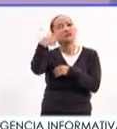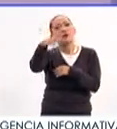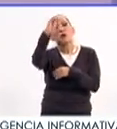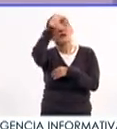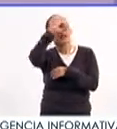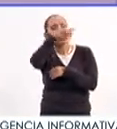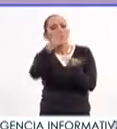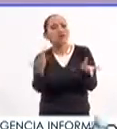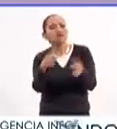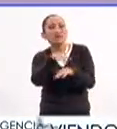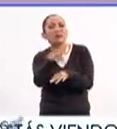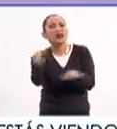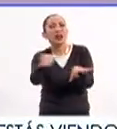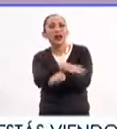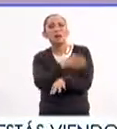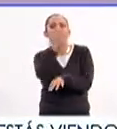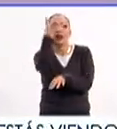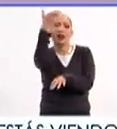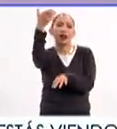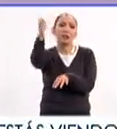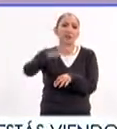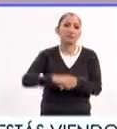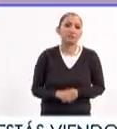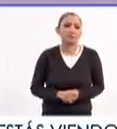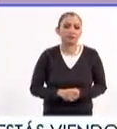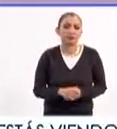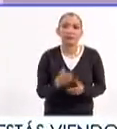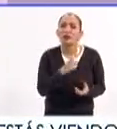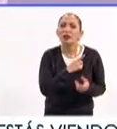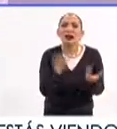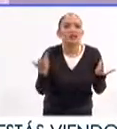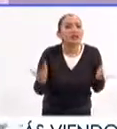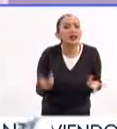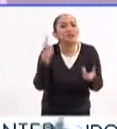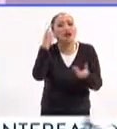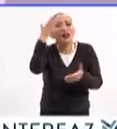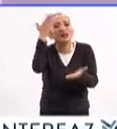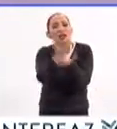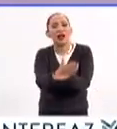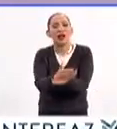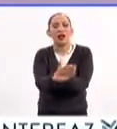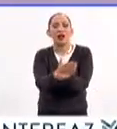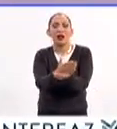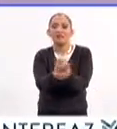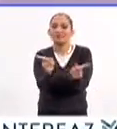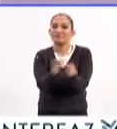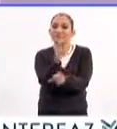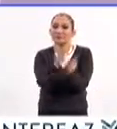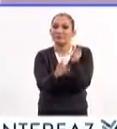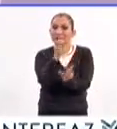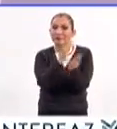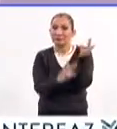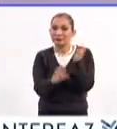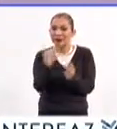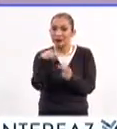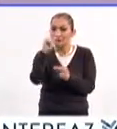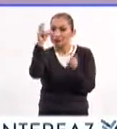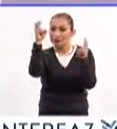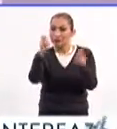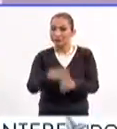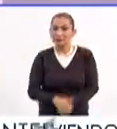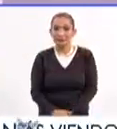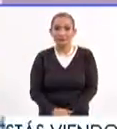sus opiniones acerca del cambio climático. ¿Qué debemos hacer para frenarlo? Vamos a hacer una breve pausa y regresamos con otros